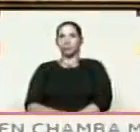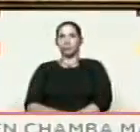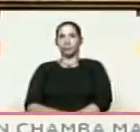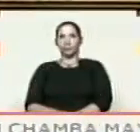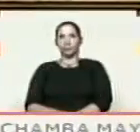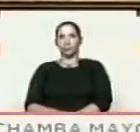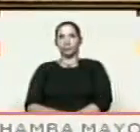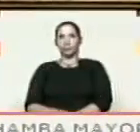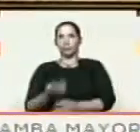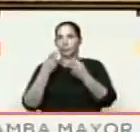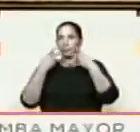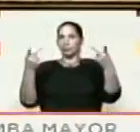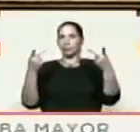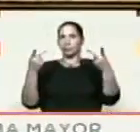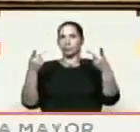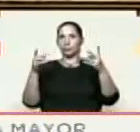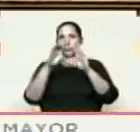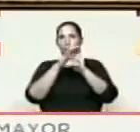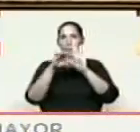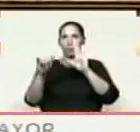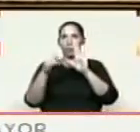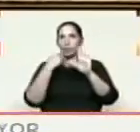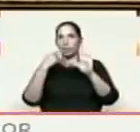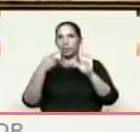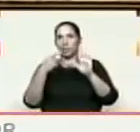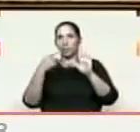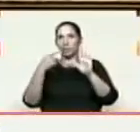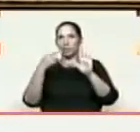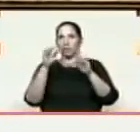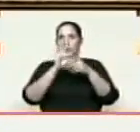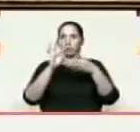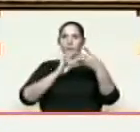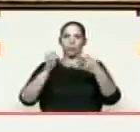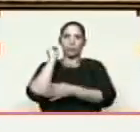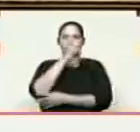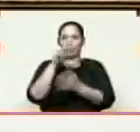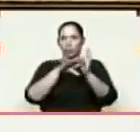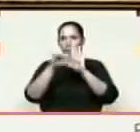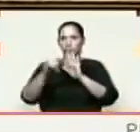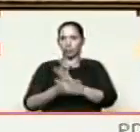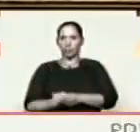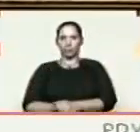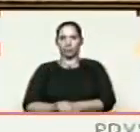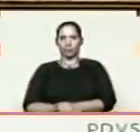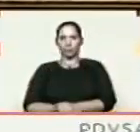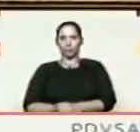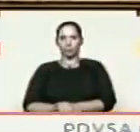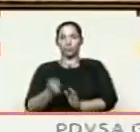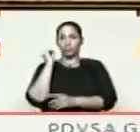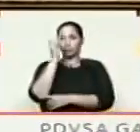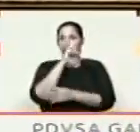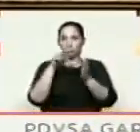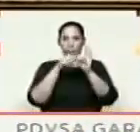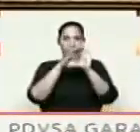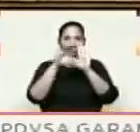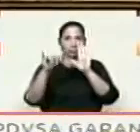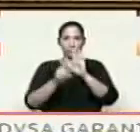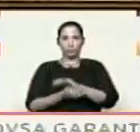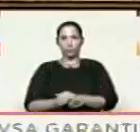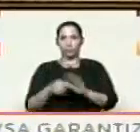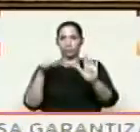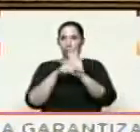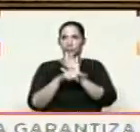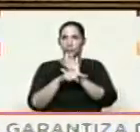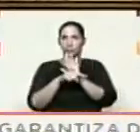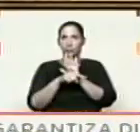Decreto constituyente mediante el cual se establece la vigencia de funcionamiento de la Asamblea Nacional Constituyente. La Asamblea Nacional Constituyente, en ejercicio de su